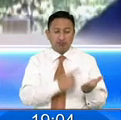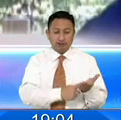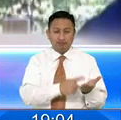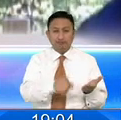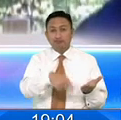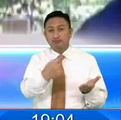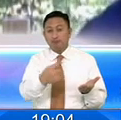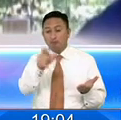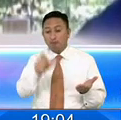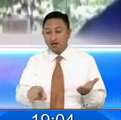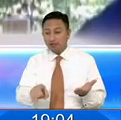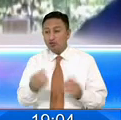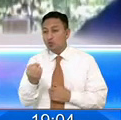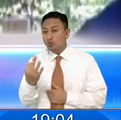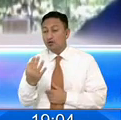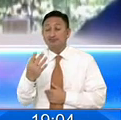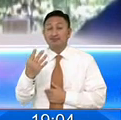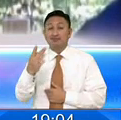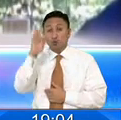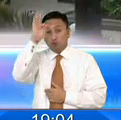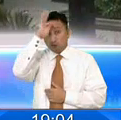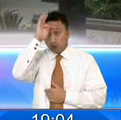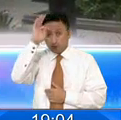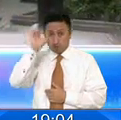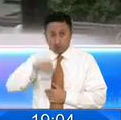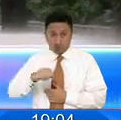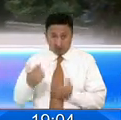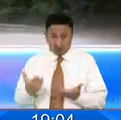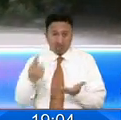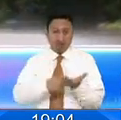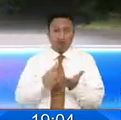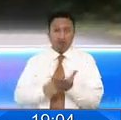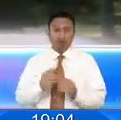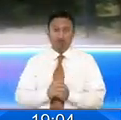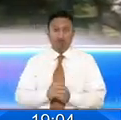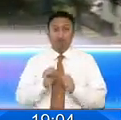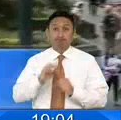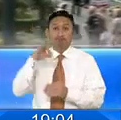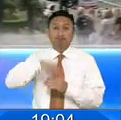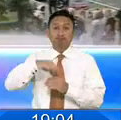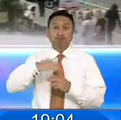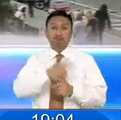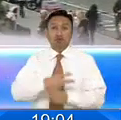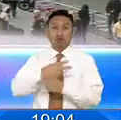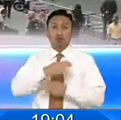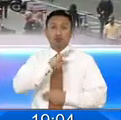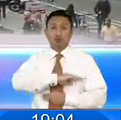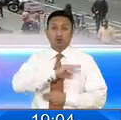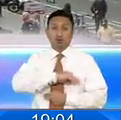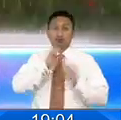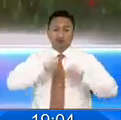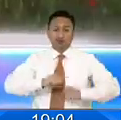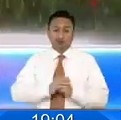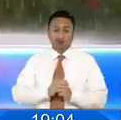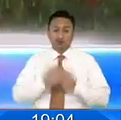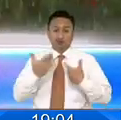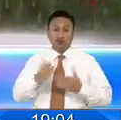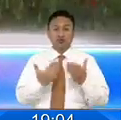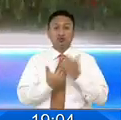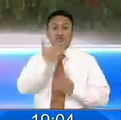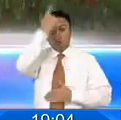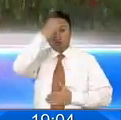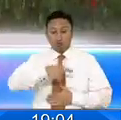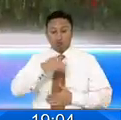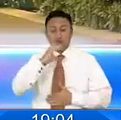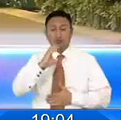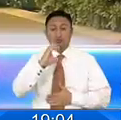del sistema sanitario. De inmediato, por votación unánime, el Consejo Metropolitano aprobó una resolución que exhorta al COE Nacional a